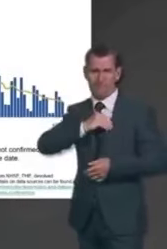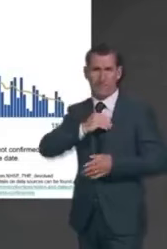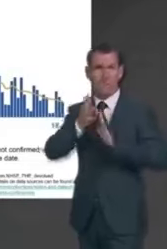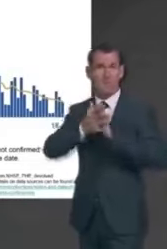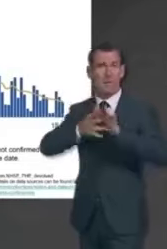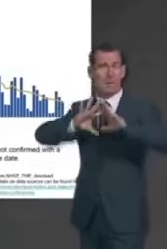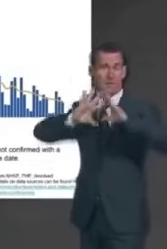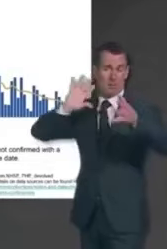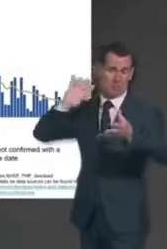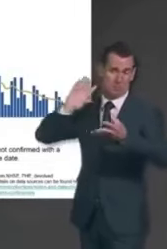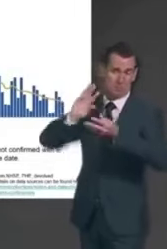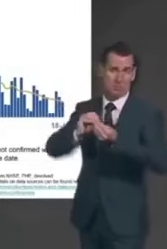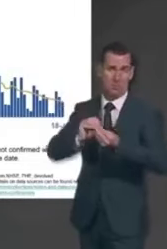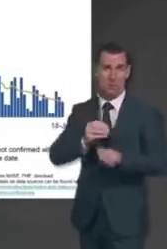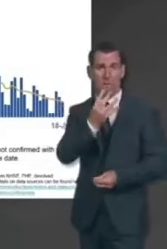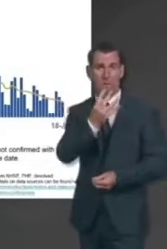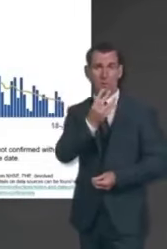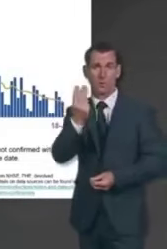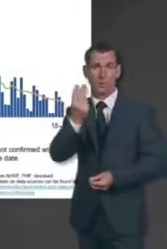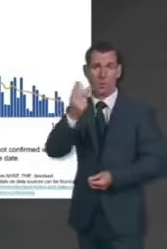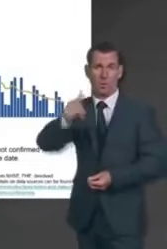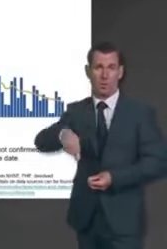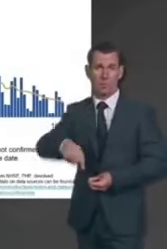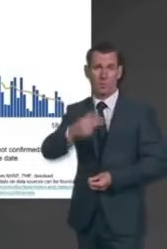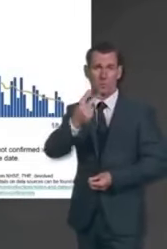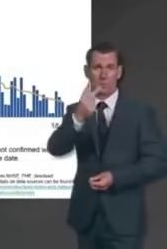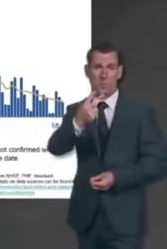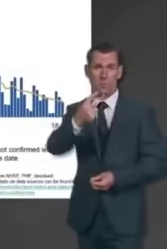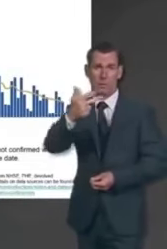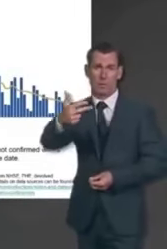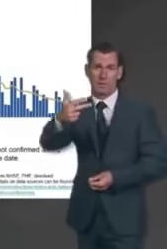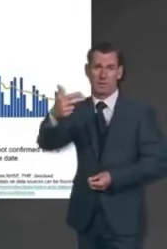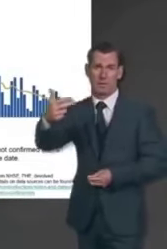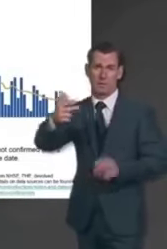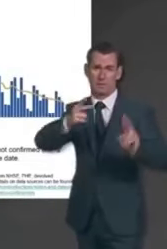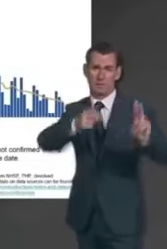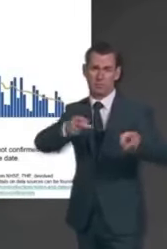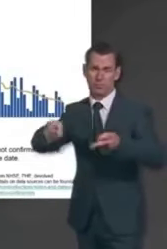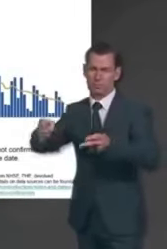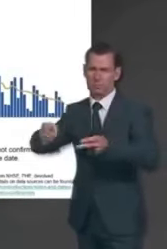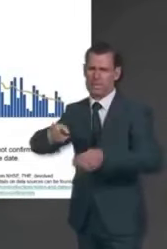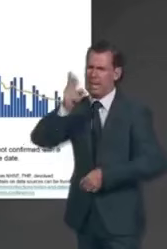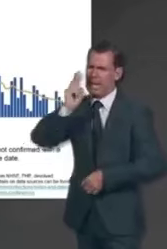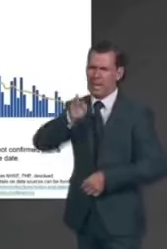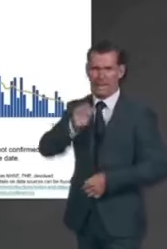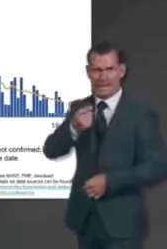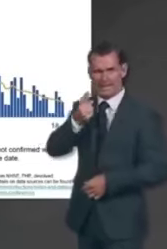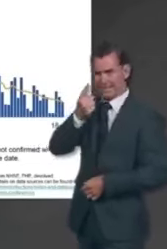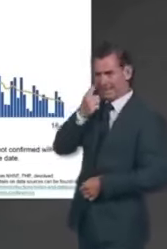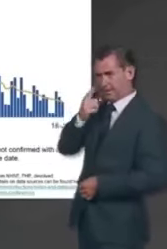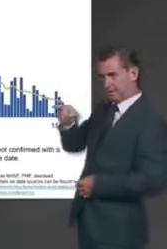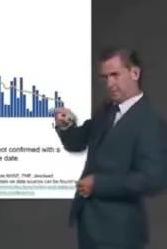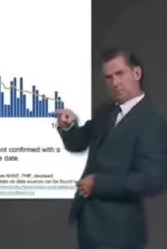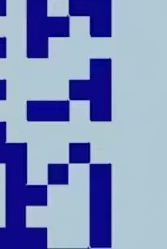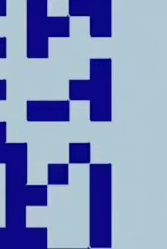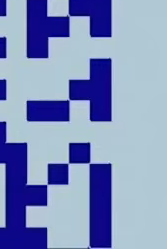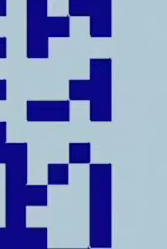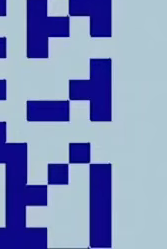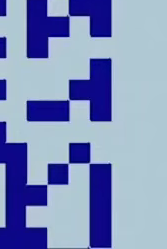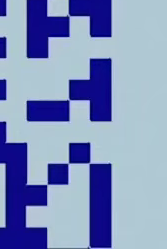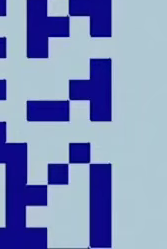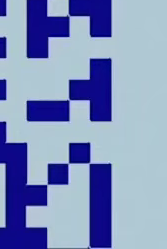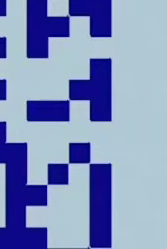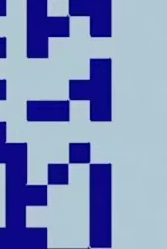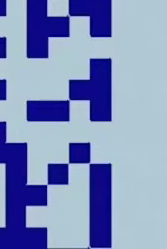entre ellos luego alertará a los usuarios de forma anónima si alguien con quien ha estado muy cerca las positivas para kobe